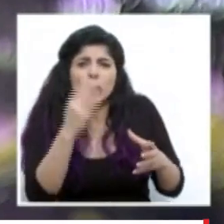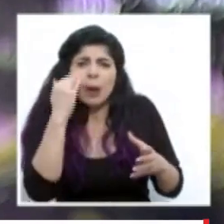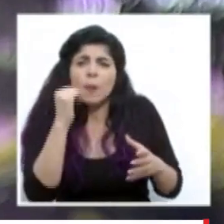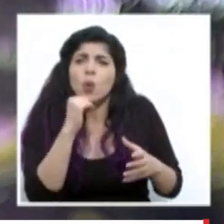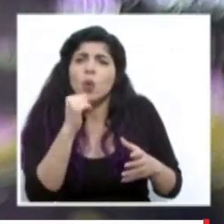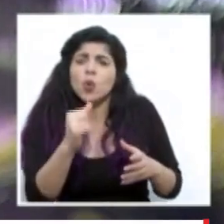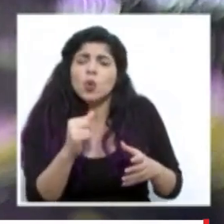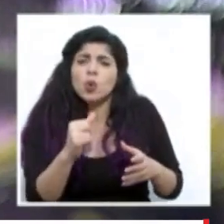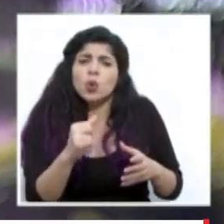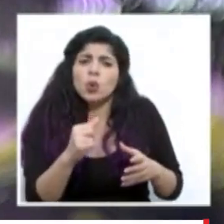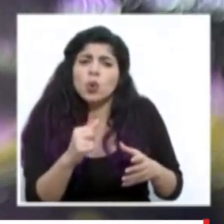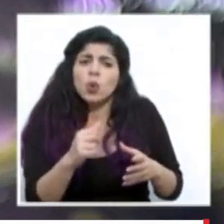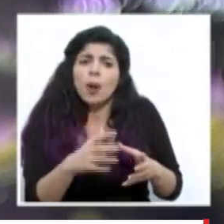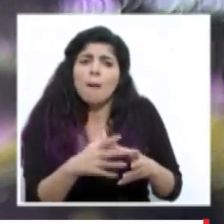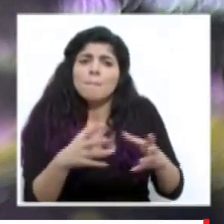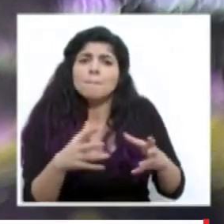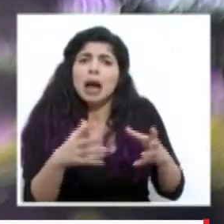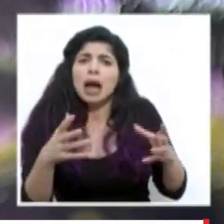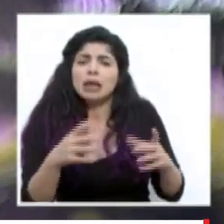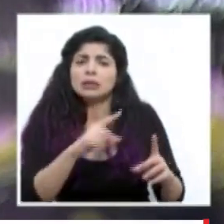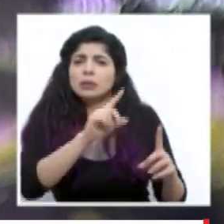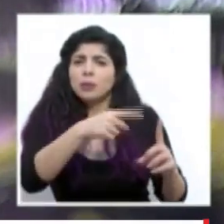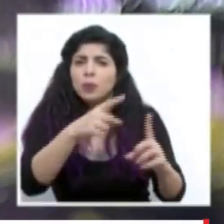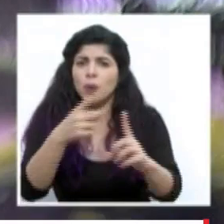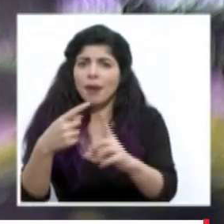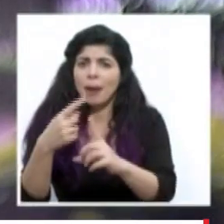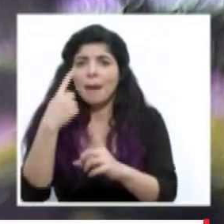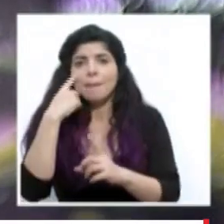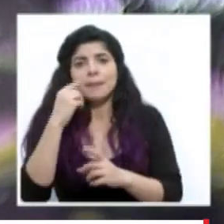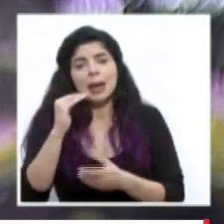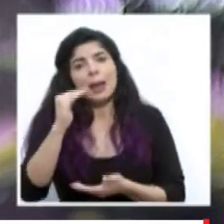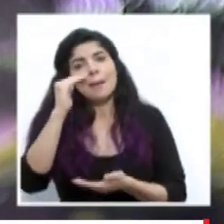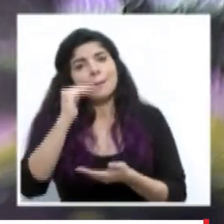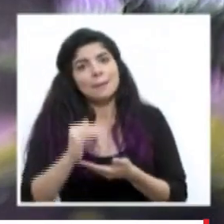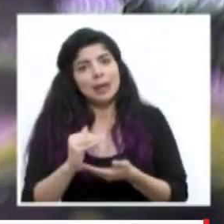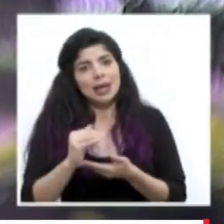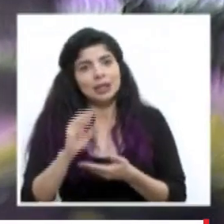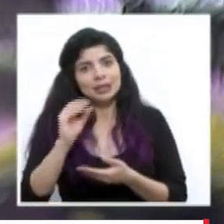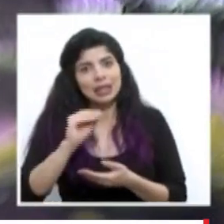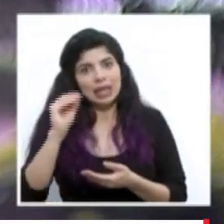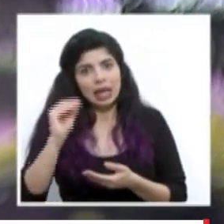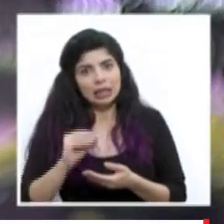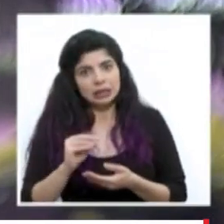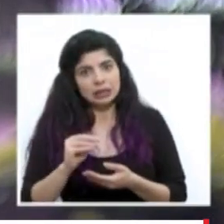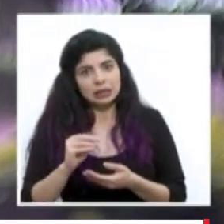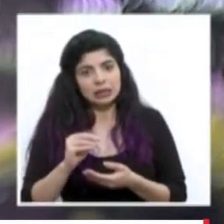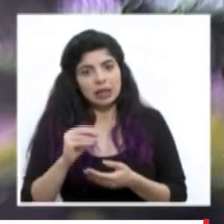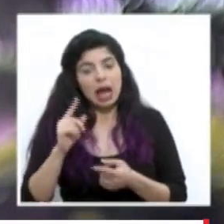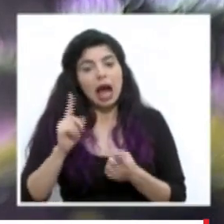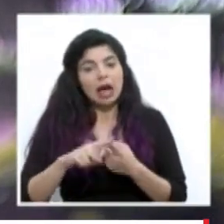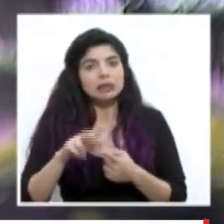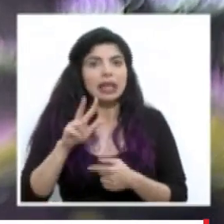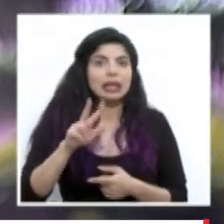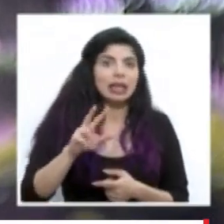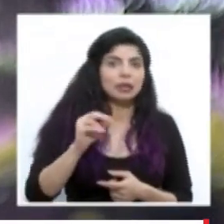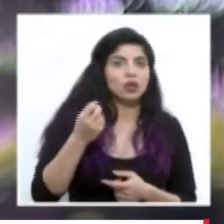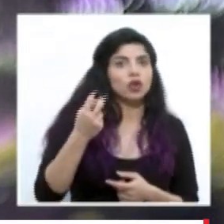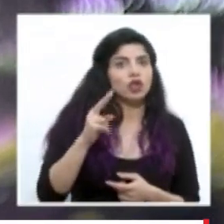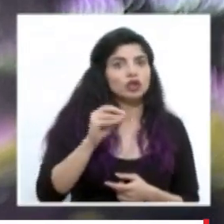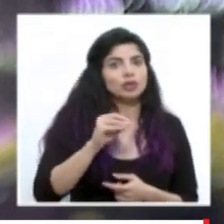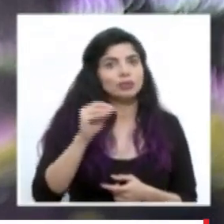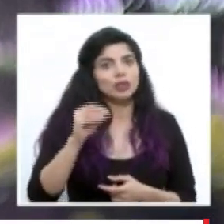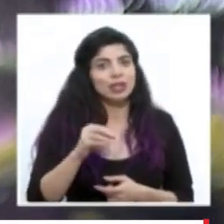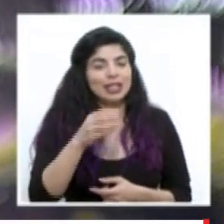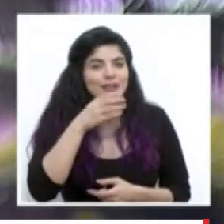estamos aumentando la cantidad de pruebas para reducir la tasa a llegar a ese 3 a 12% que